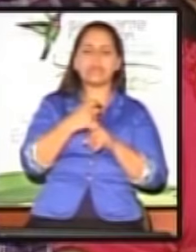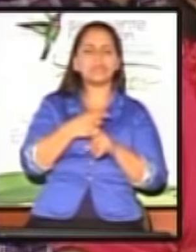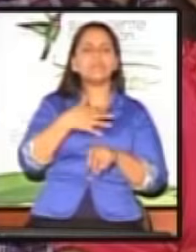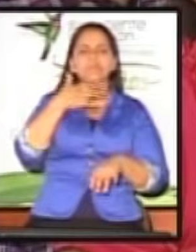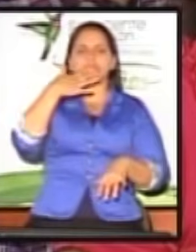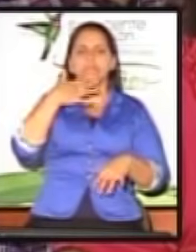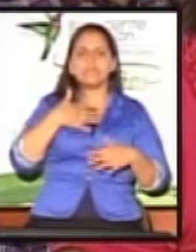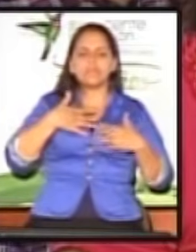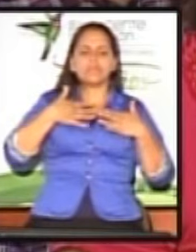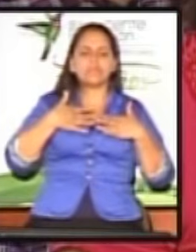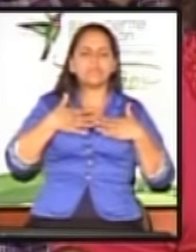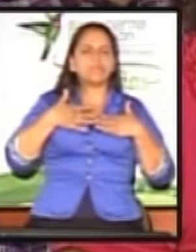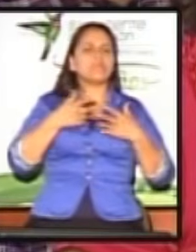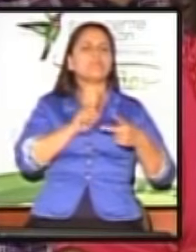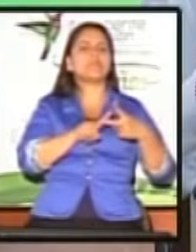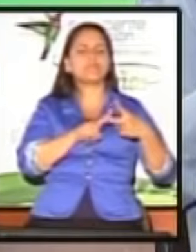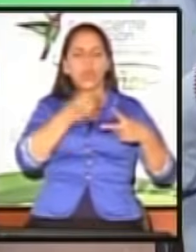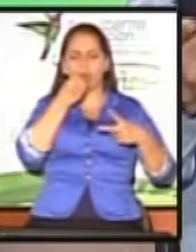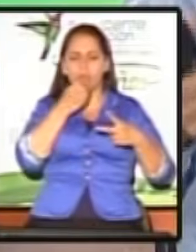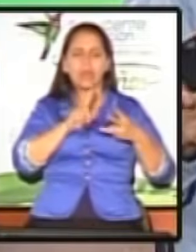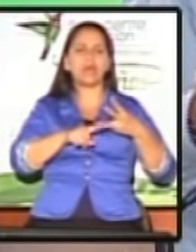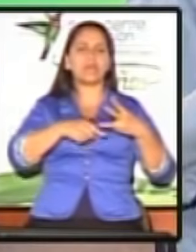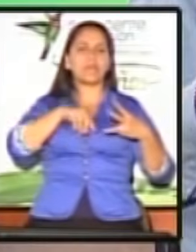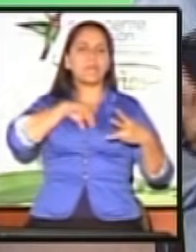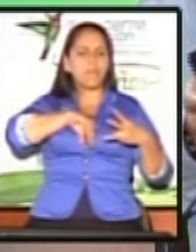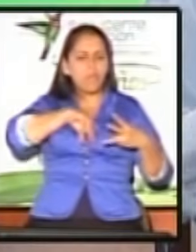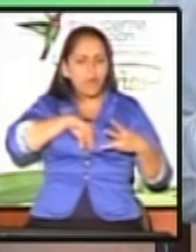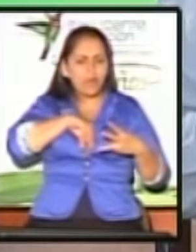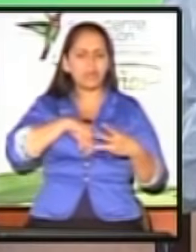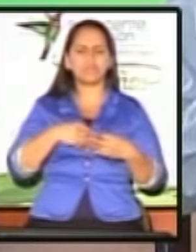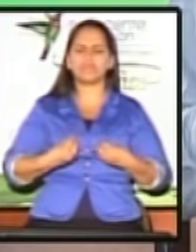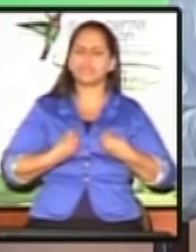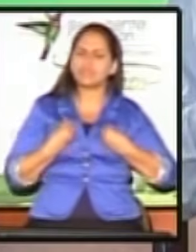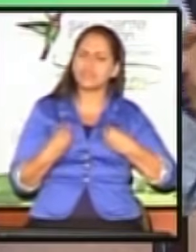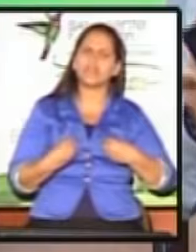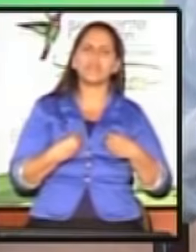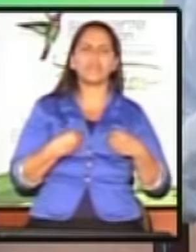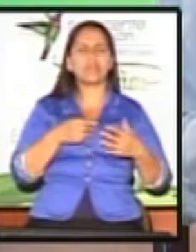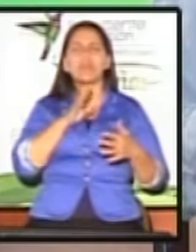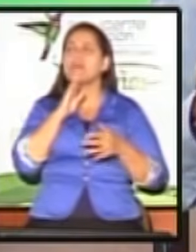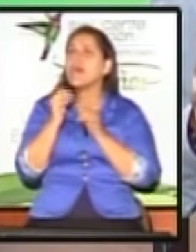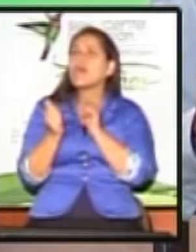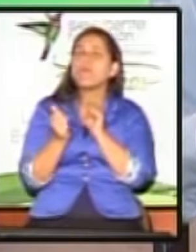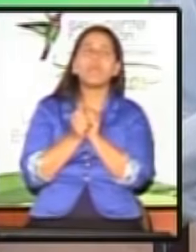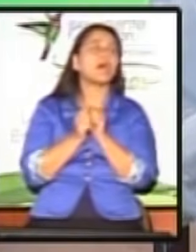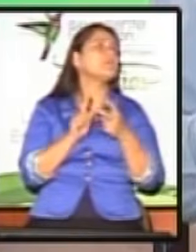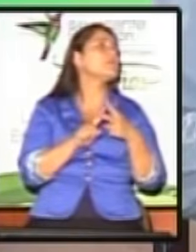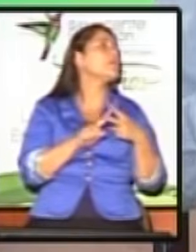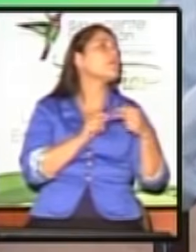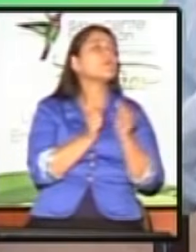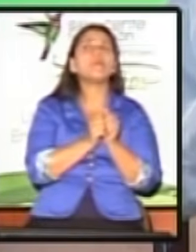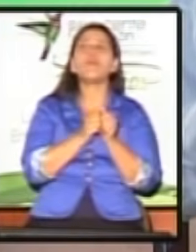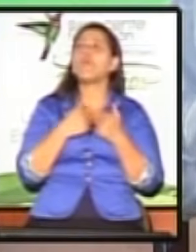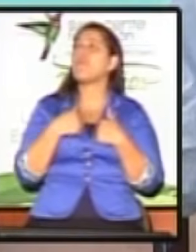que ahorita vamos a hablar, pero también hay sufrimiento moral, de trascendencia, de sentido, con quién muero y cómo muero, quién me acompaña, a